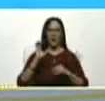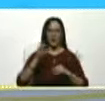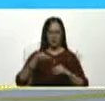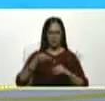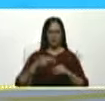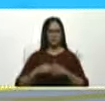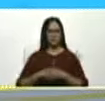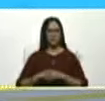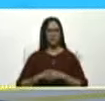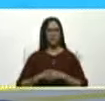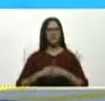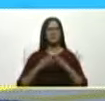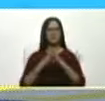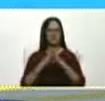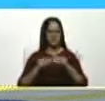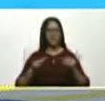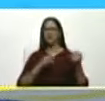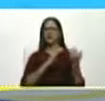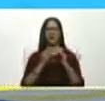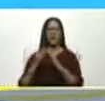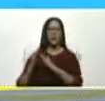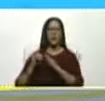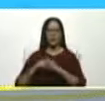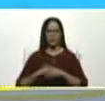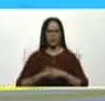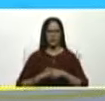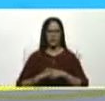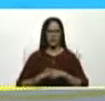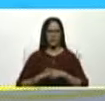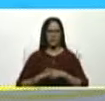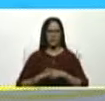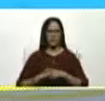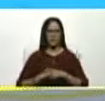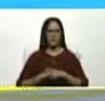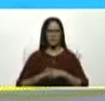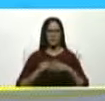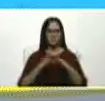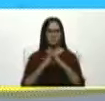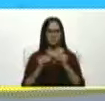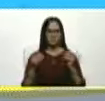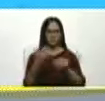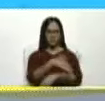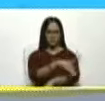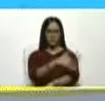en todas las comunidades, en todas las calles.